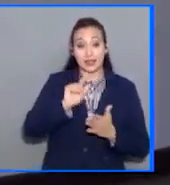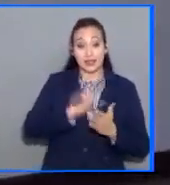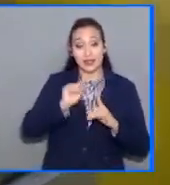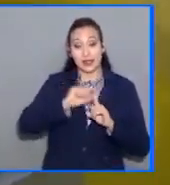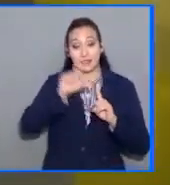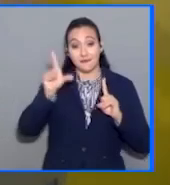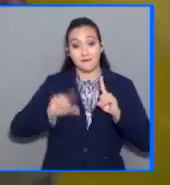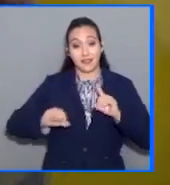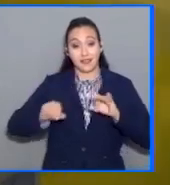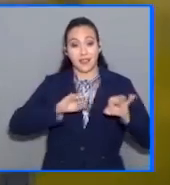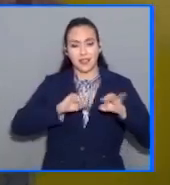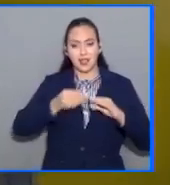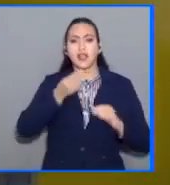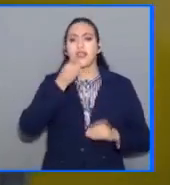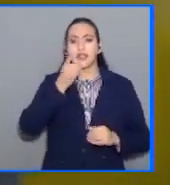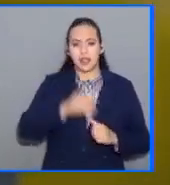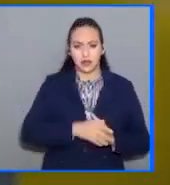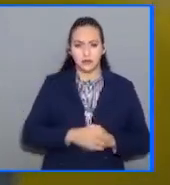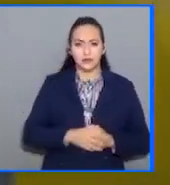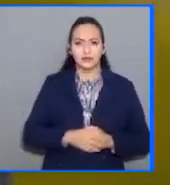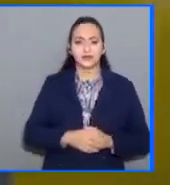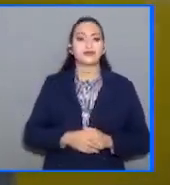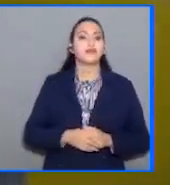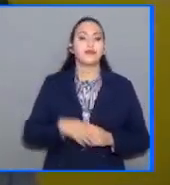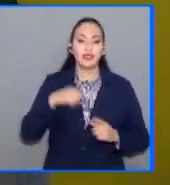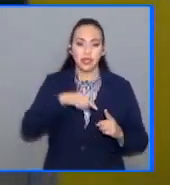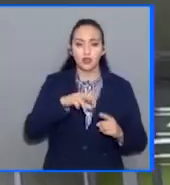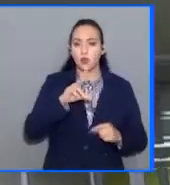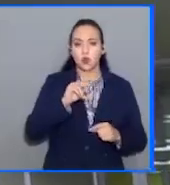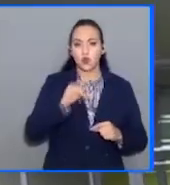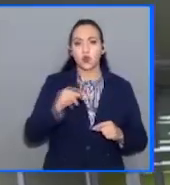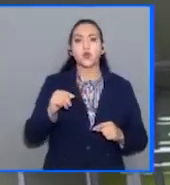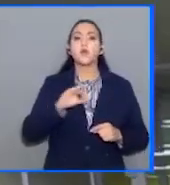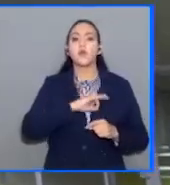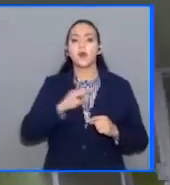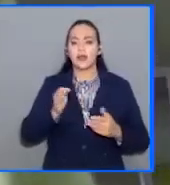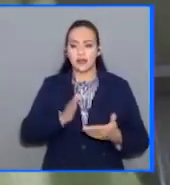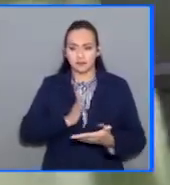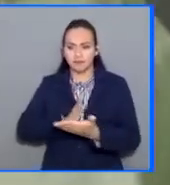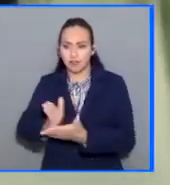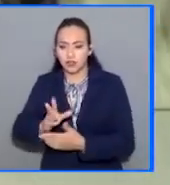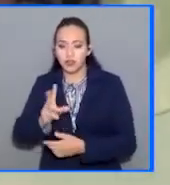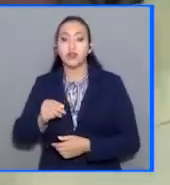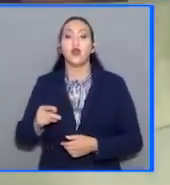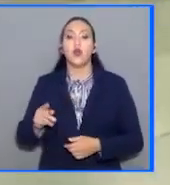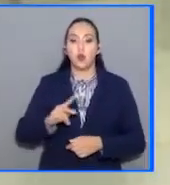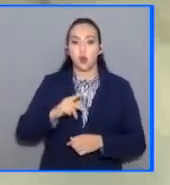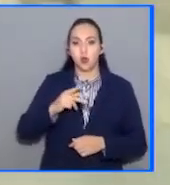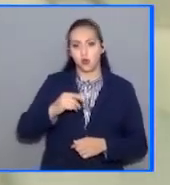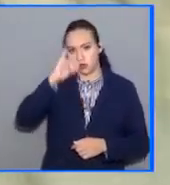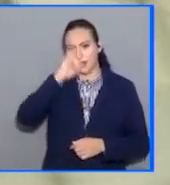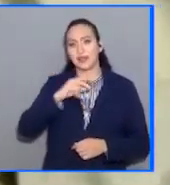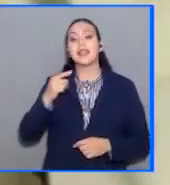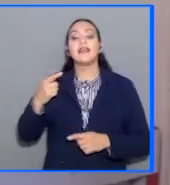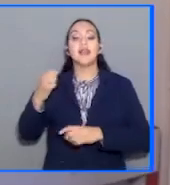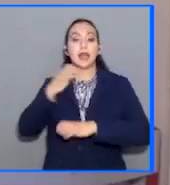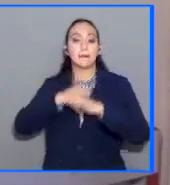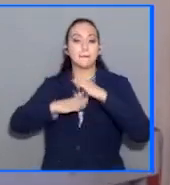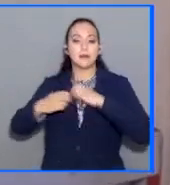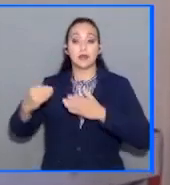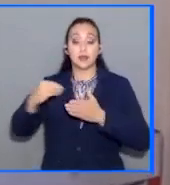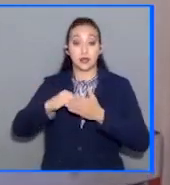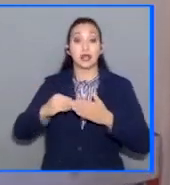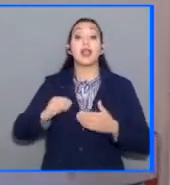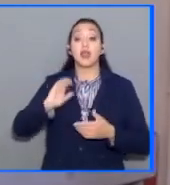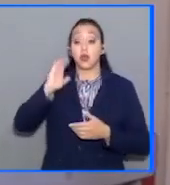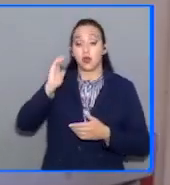establece que no serán considerados intermediarios, sino patrones, las empresas establecidas que contraten trabajos para